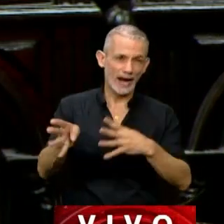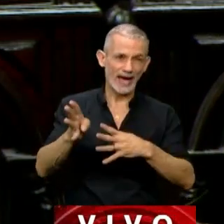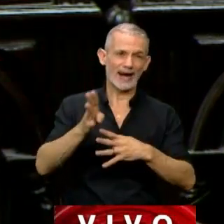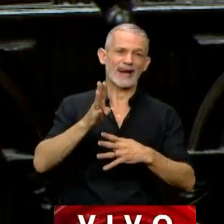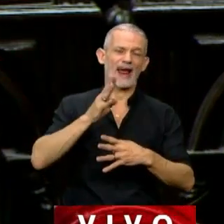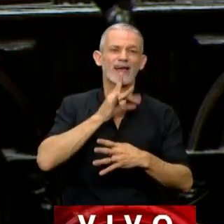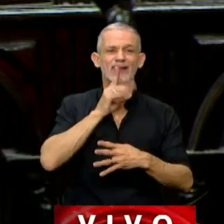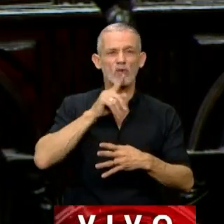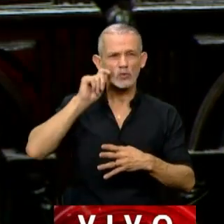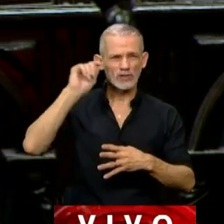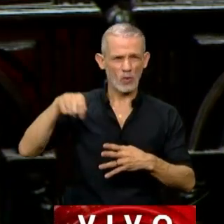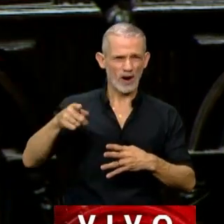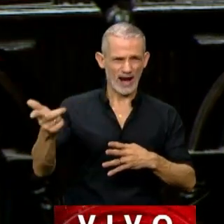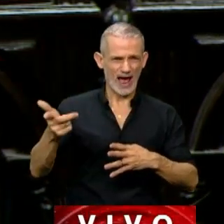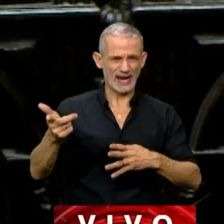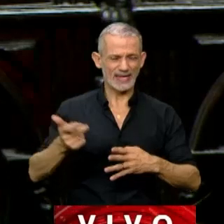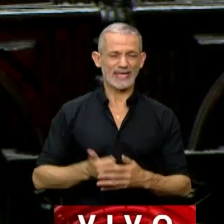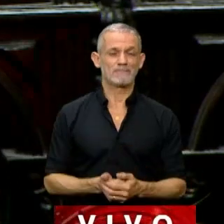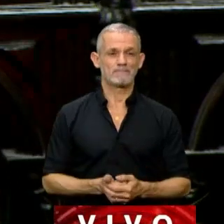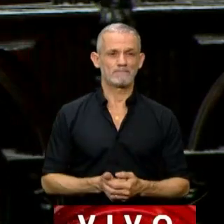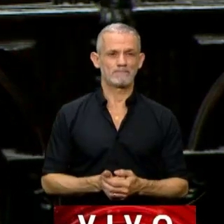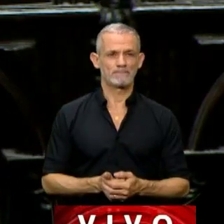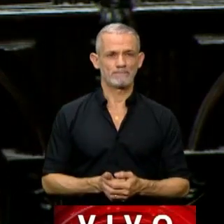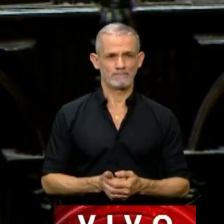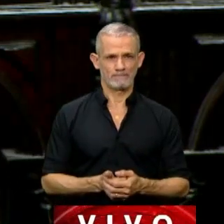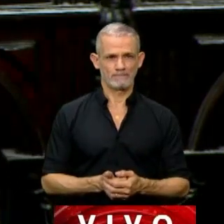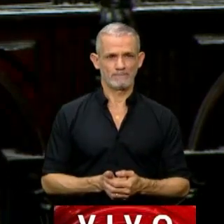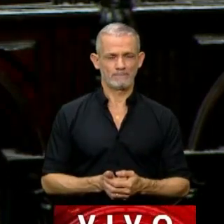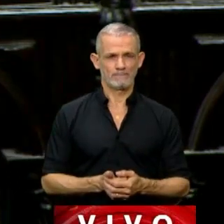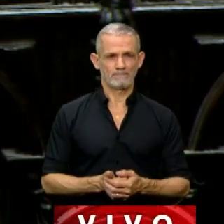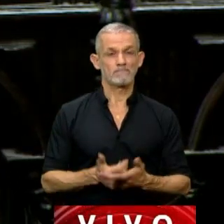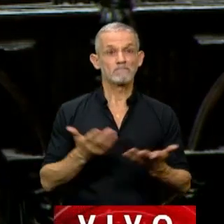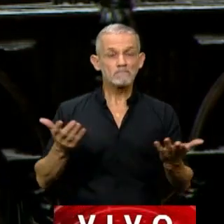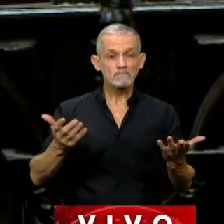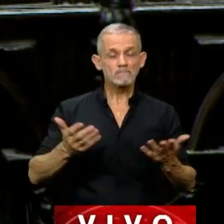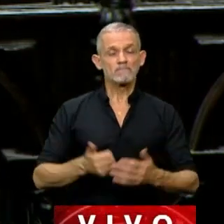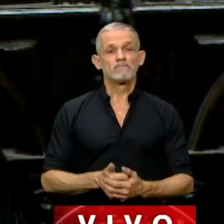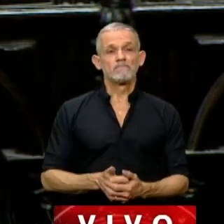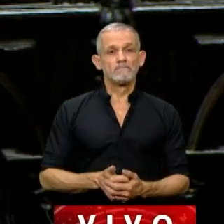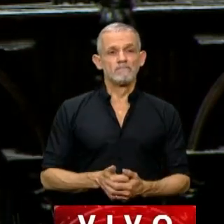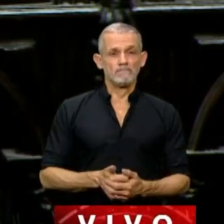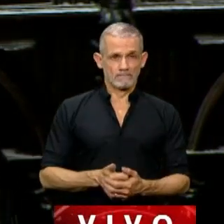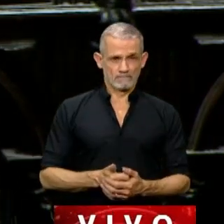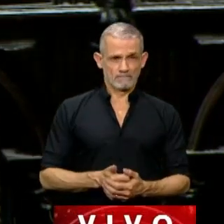la guerra entre rusia y ucrania sí bien